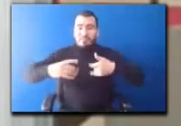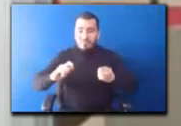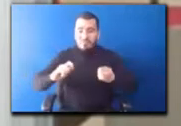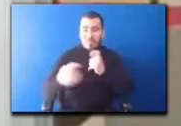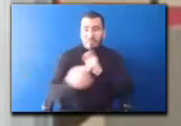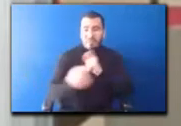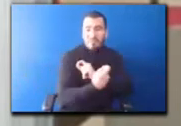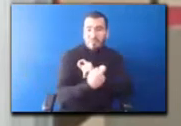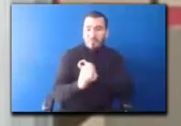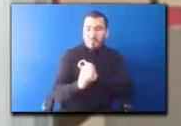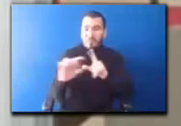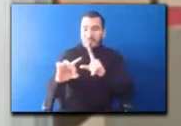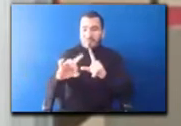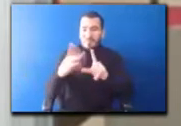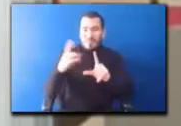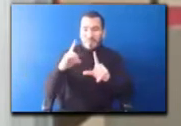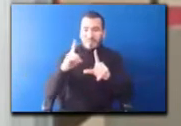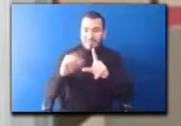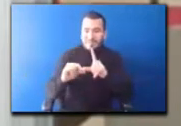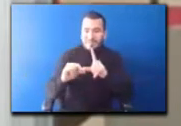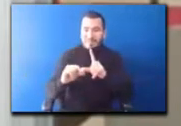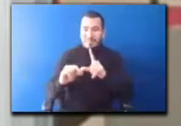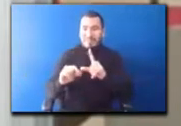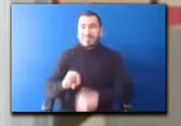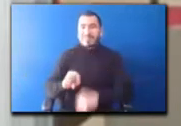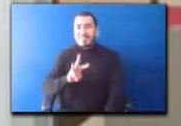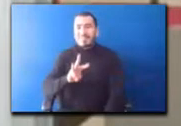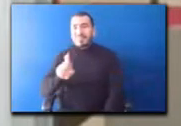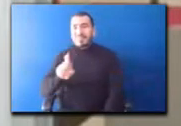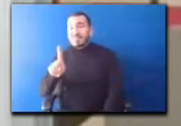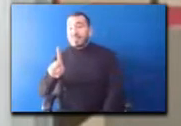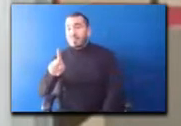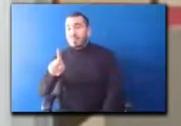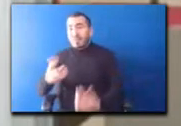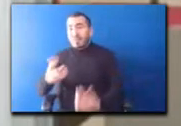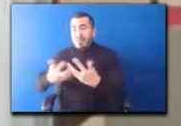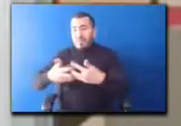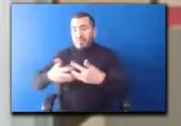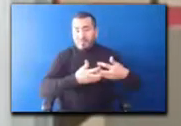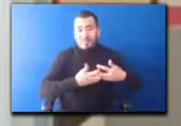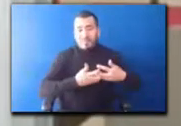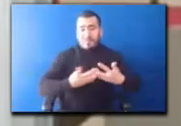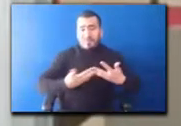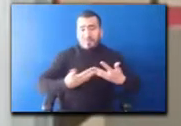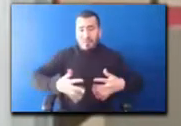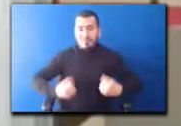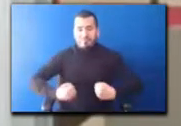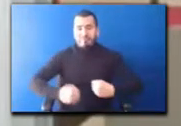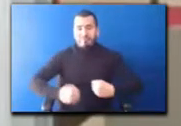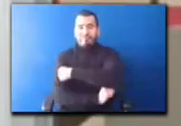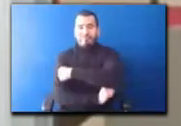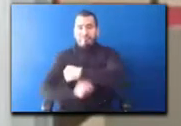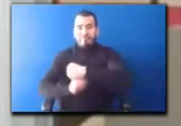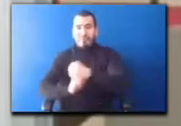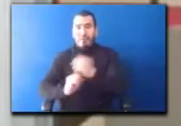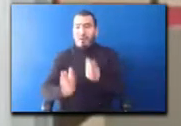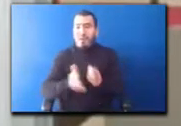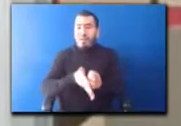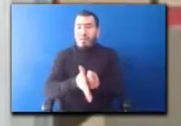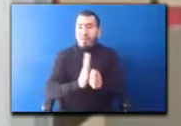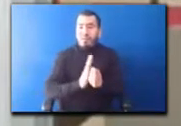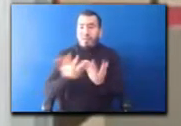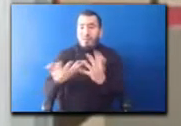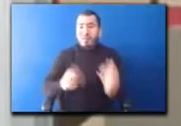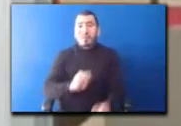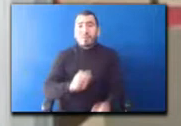empresas. Se dice que, de acuerdo a datos oficiales, el 28 millones de colombianos